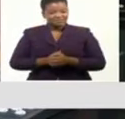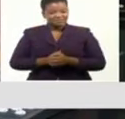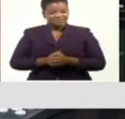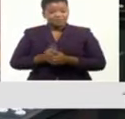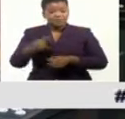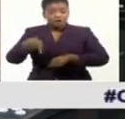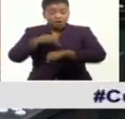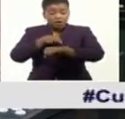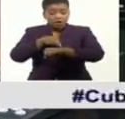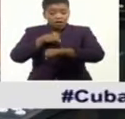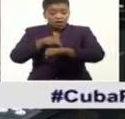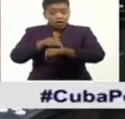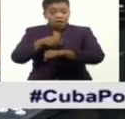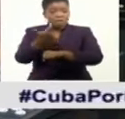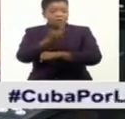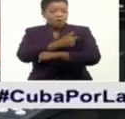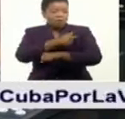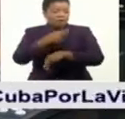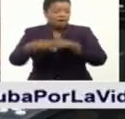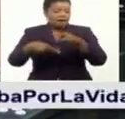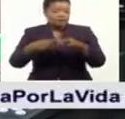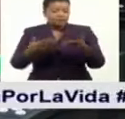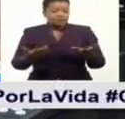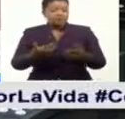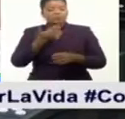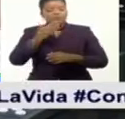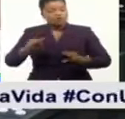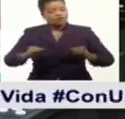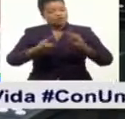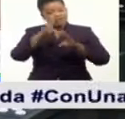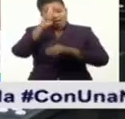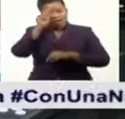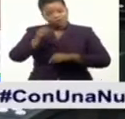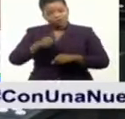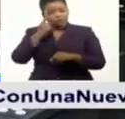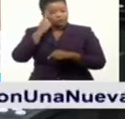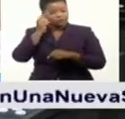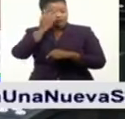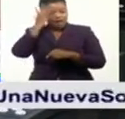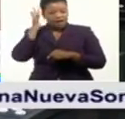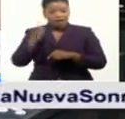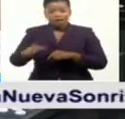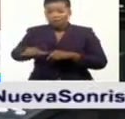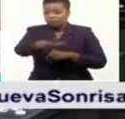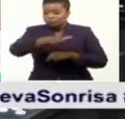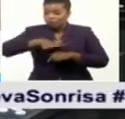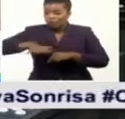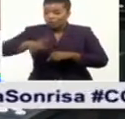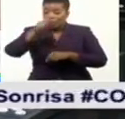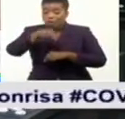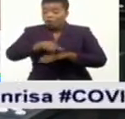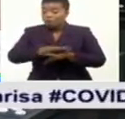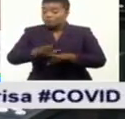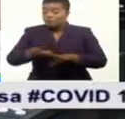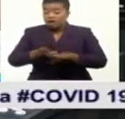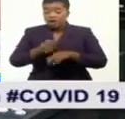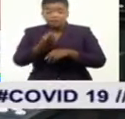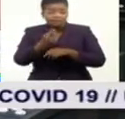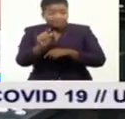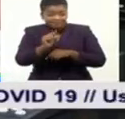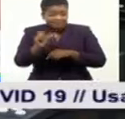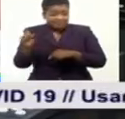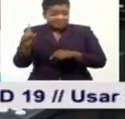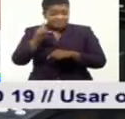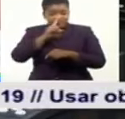esta intervención? Bueno, buenos días al profe Durán y el resto de la teleaudiencia. Hoy estamos concluyendo con la aplicación del